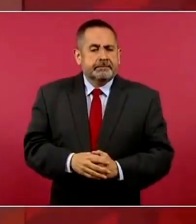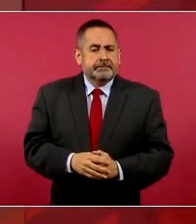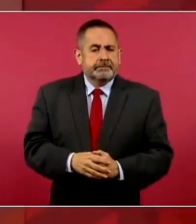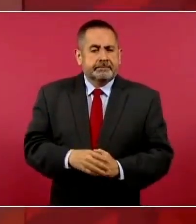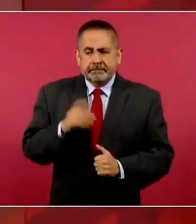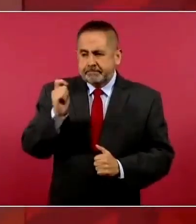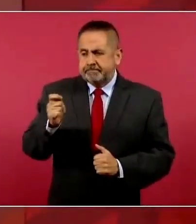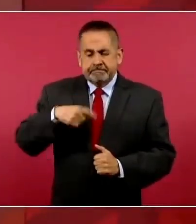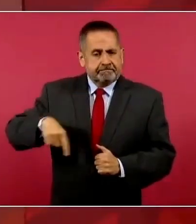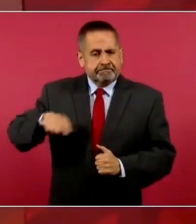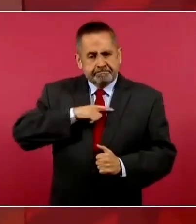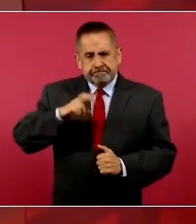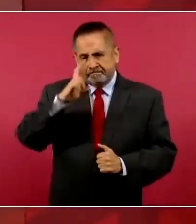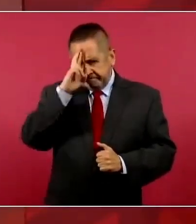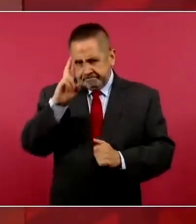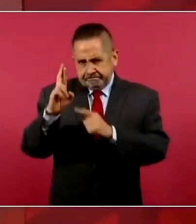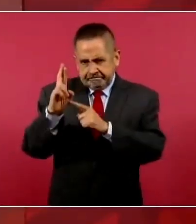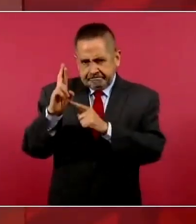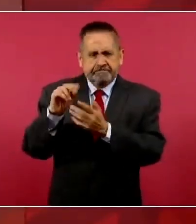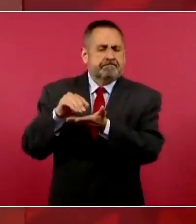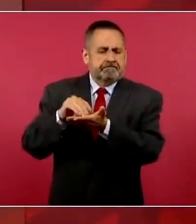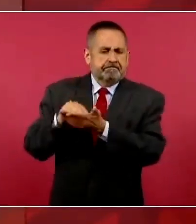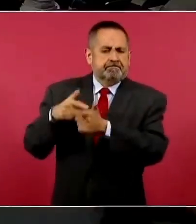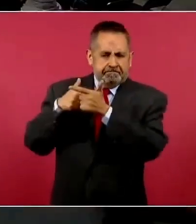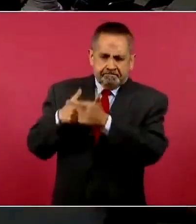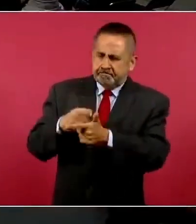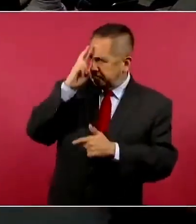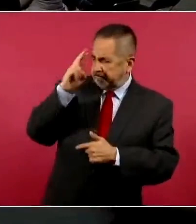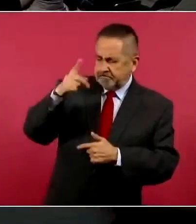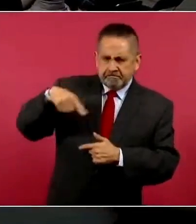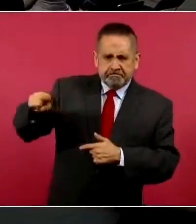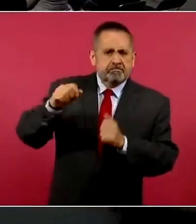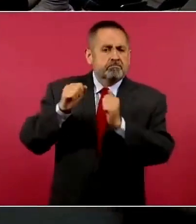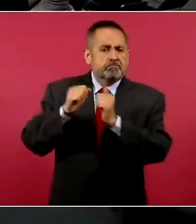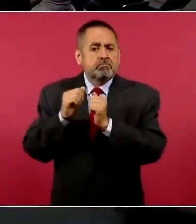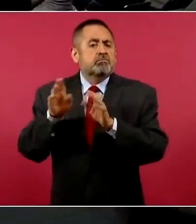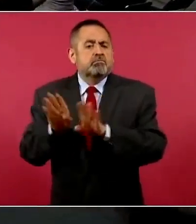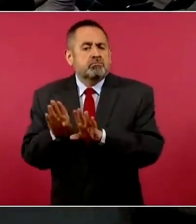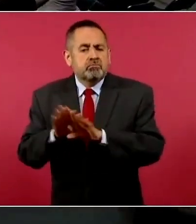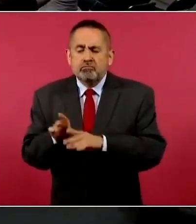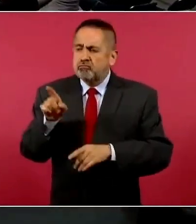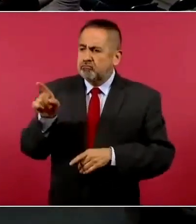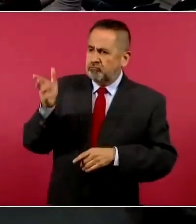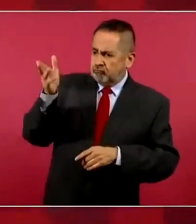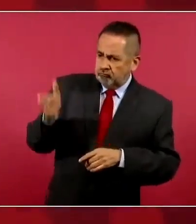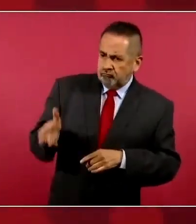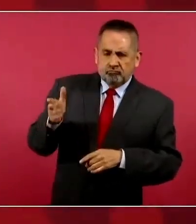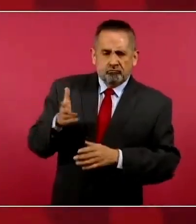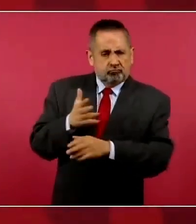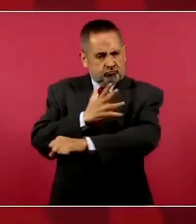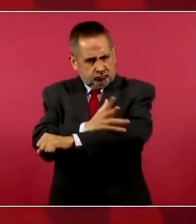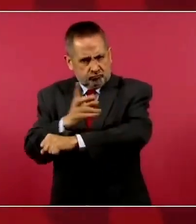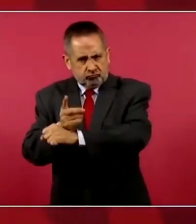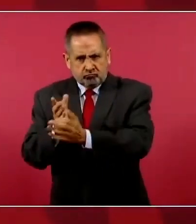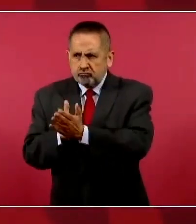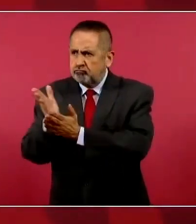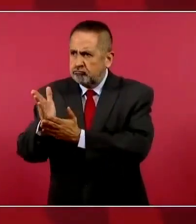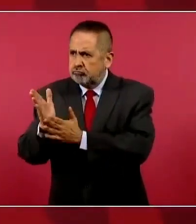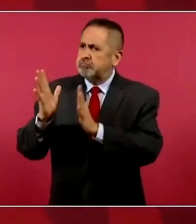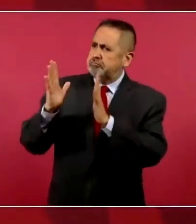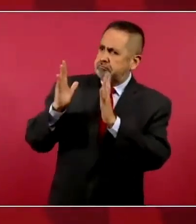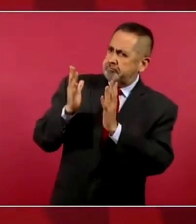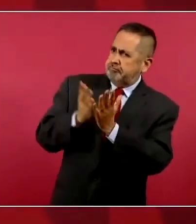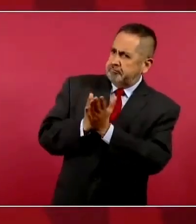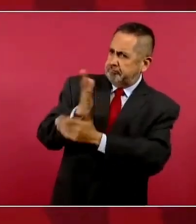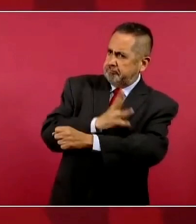ese respeto, ¿no?, se mantenga a partir de el recto proceder de la